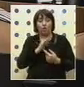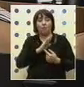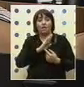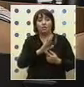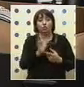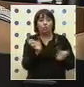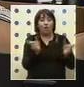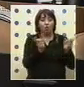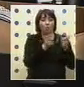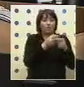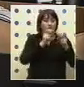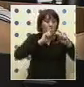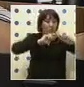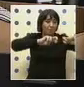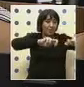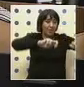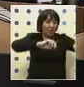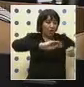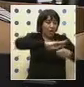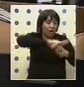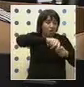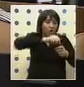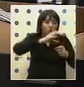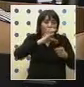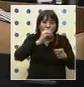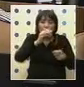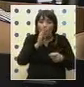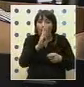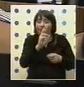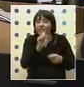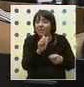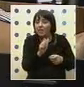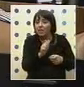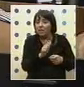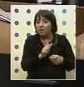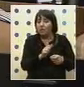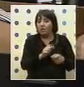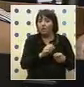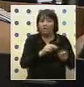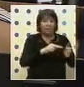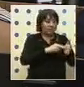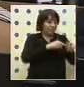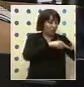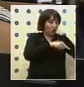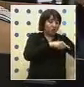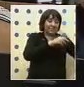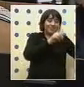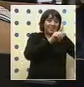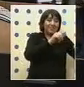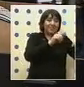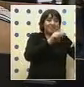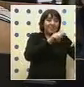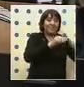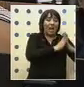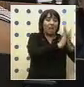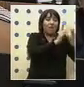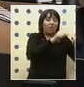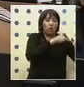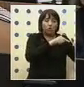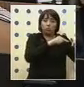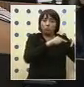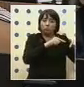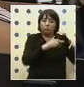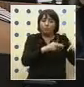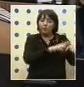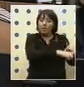una comisión investigadora del robo concentrado de cobre que se generó en la División de El Salvador. Y hoy día, dentro de las conclusiones que